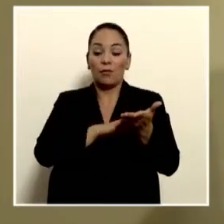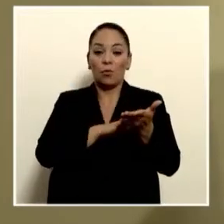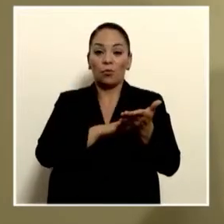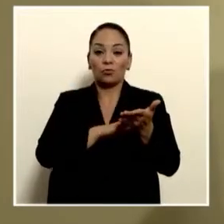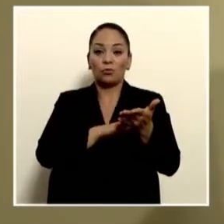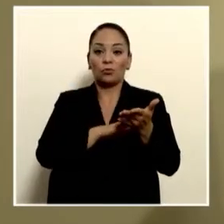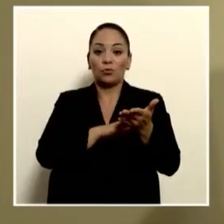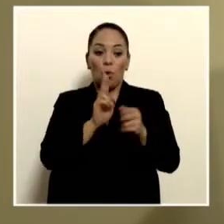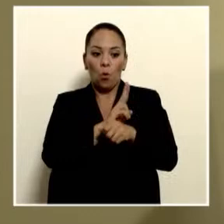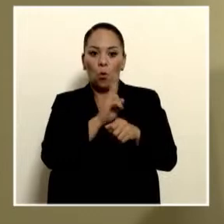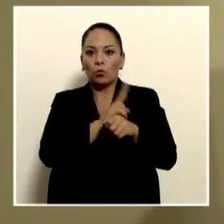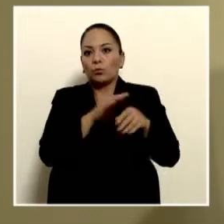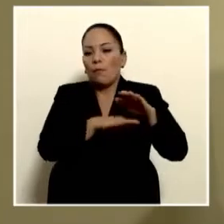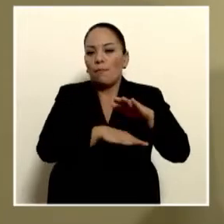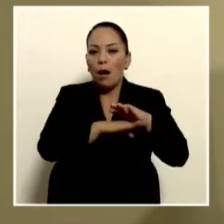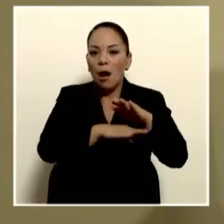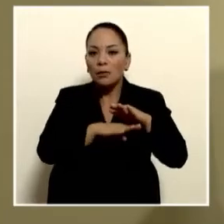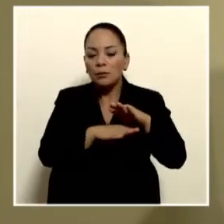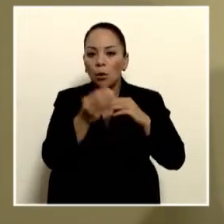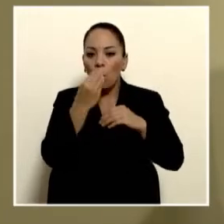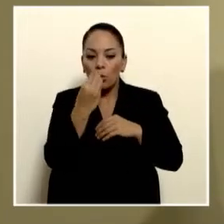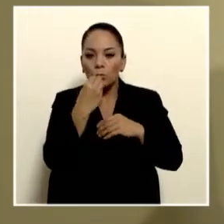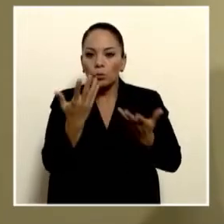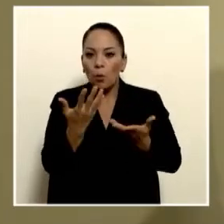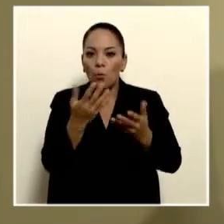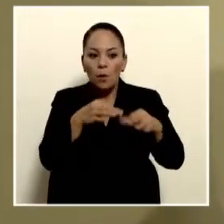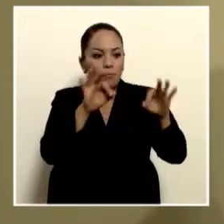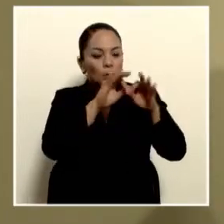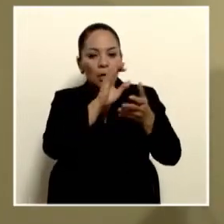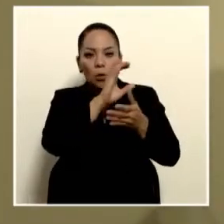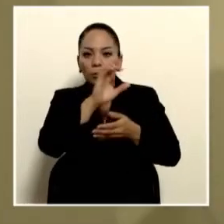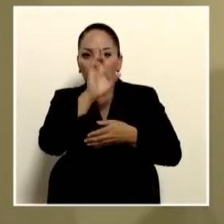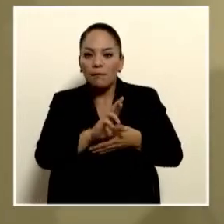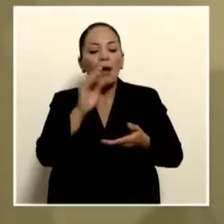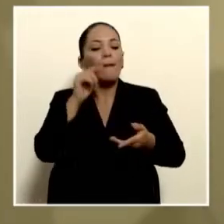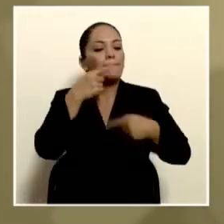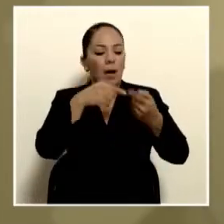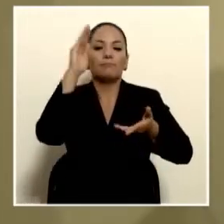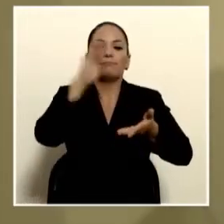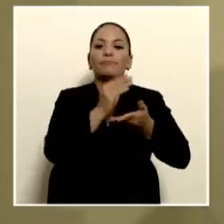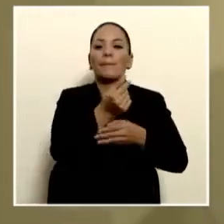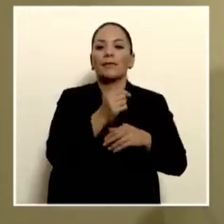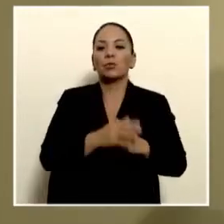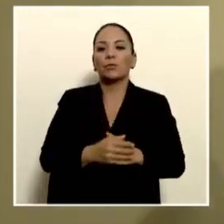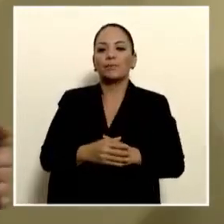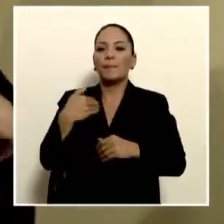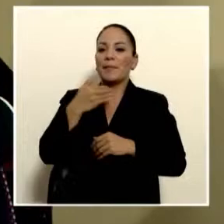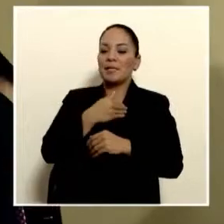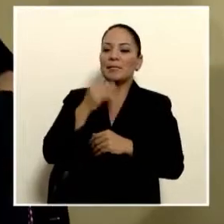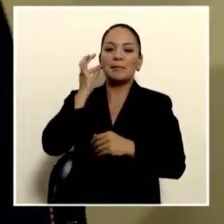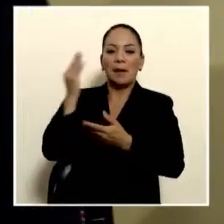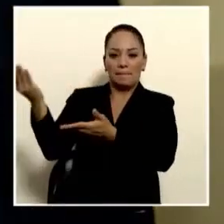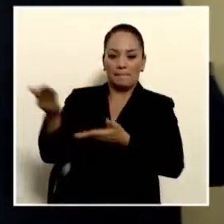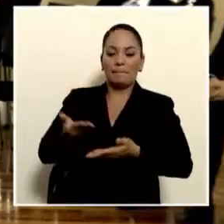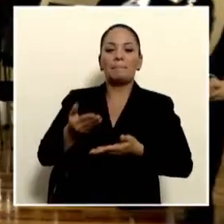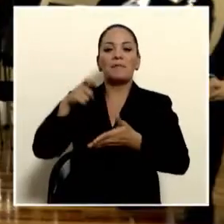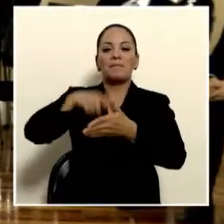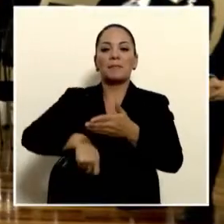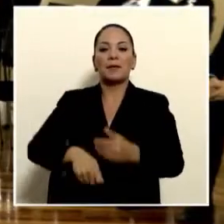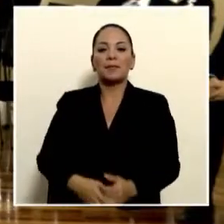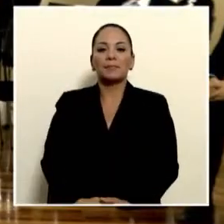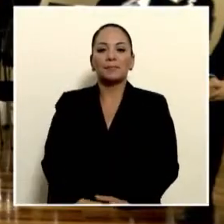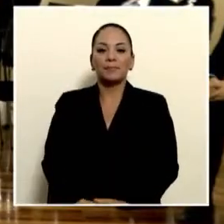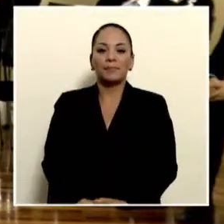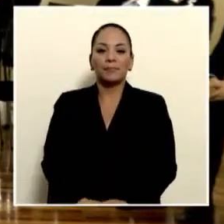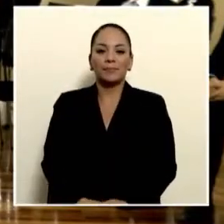de consumo básico más importante de los costarricenses. Señora ministra, venga firme, por favor.